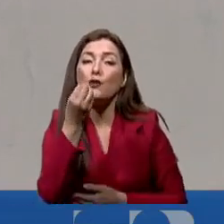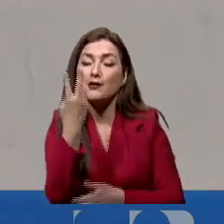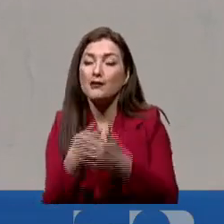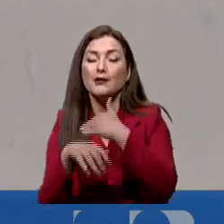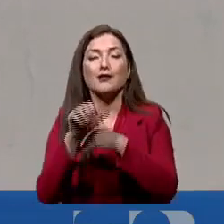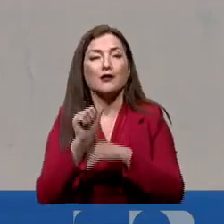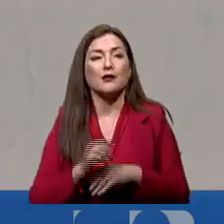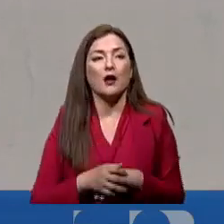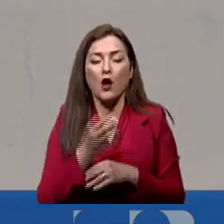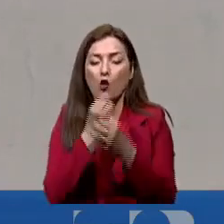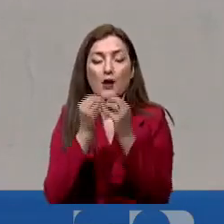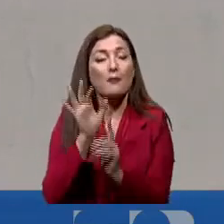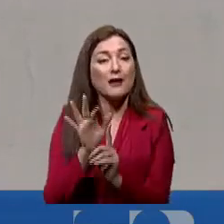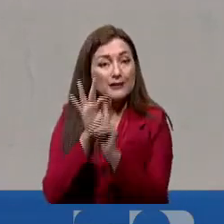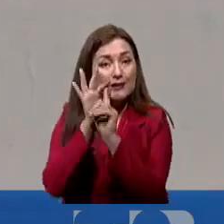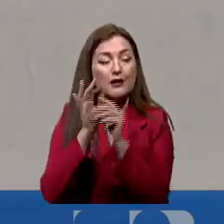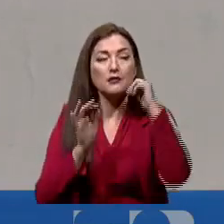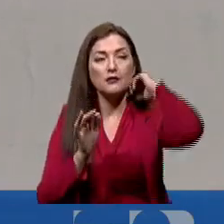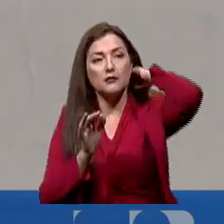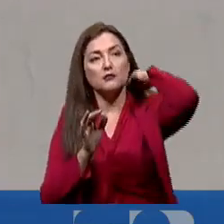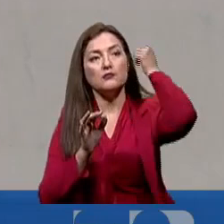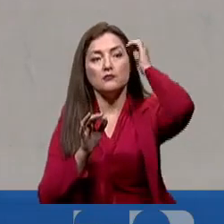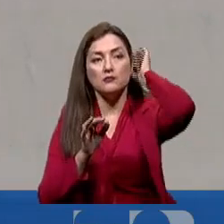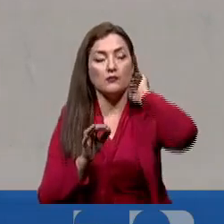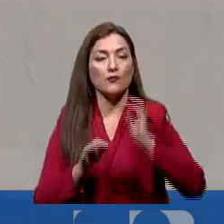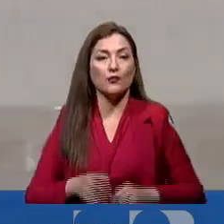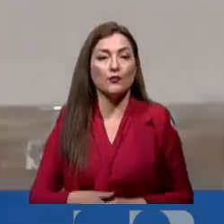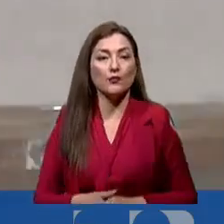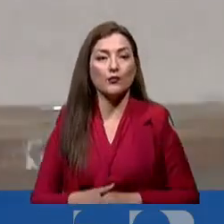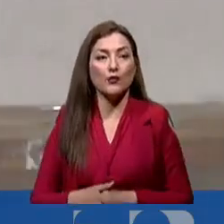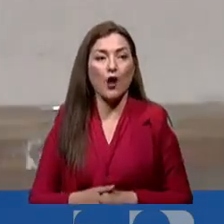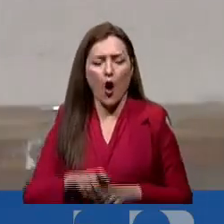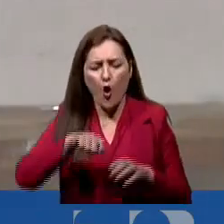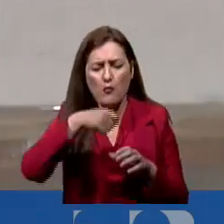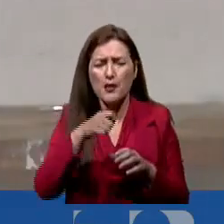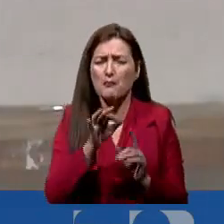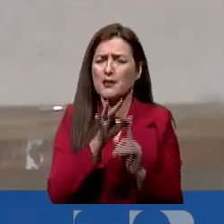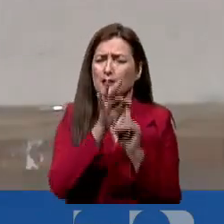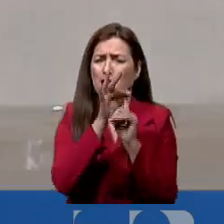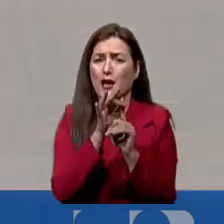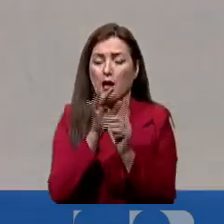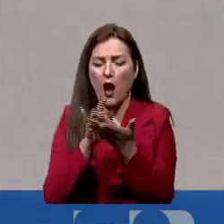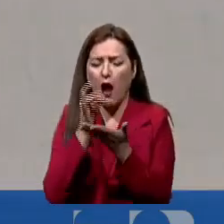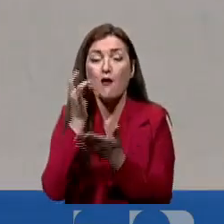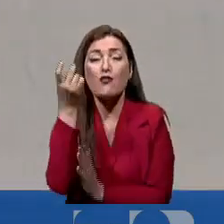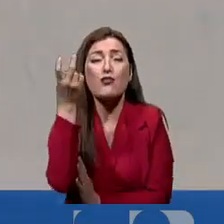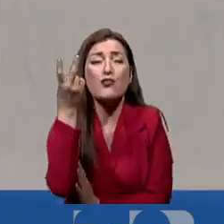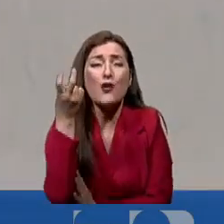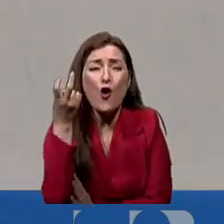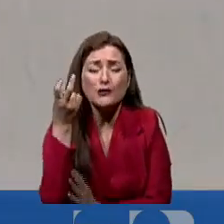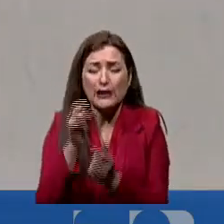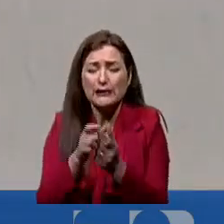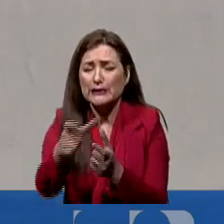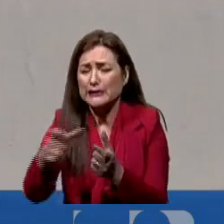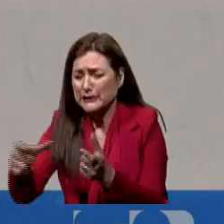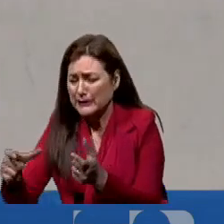es unas comidas especiales que tengo que tenerle solo para ella. Son como 12 medicamentos. O sea, me hace falta y